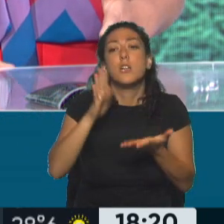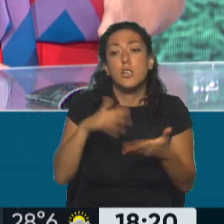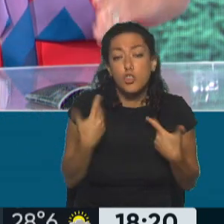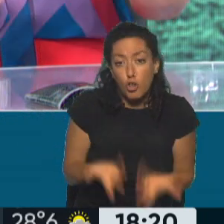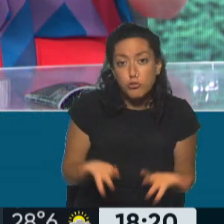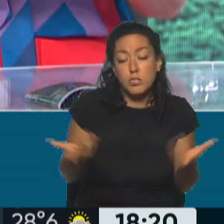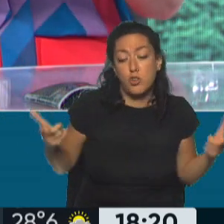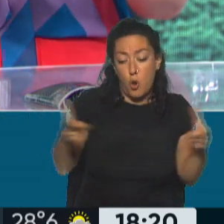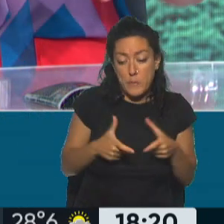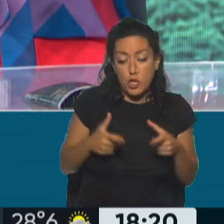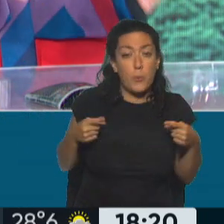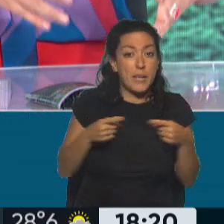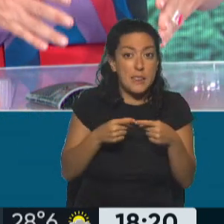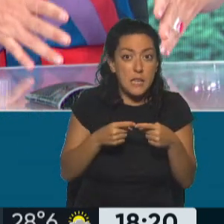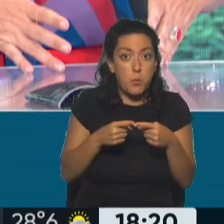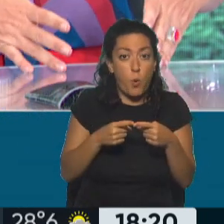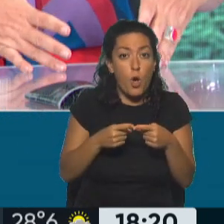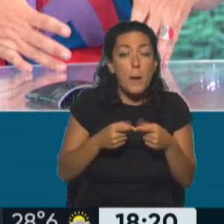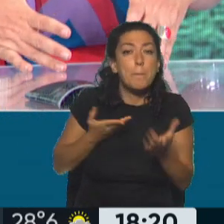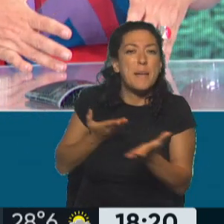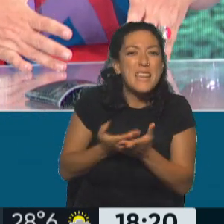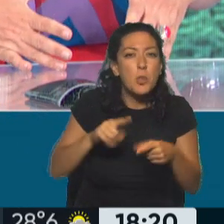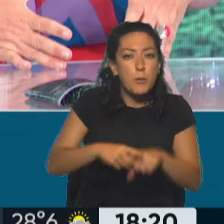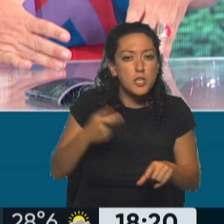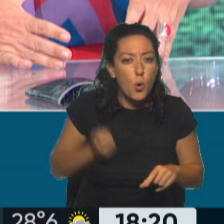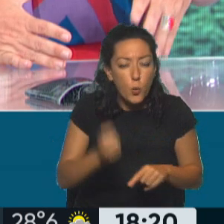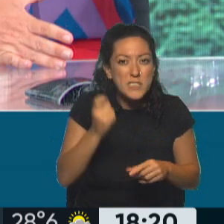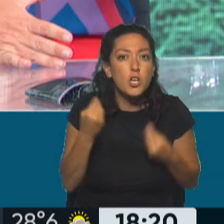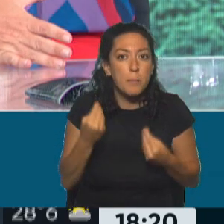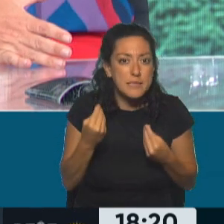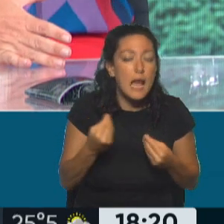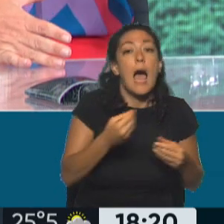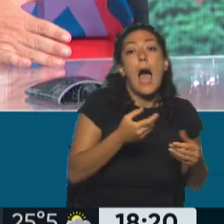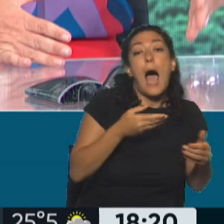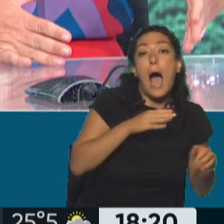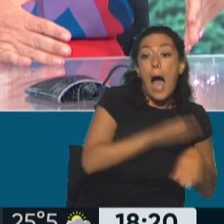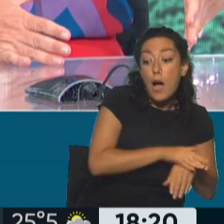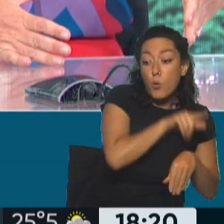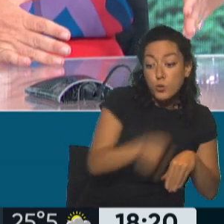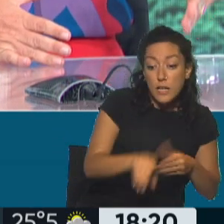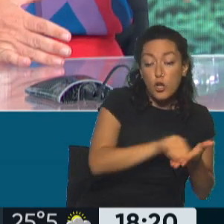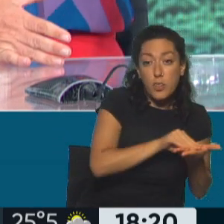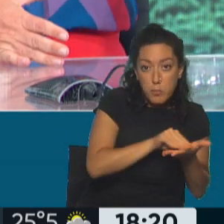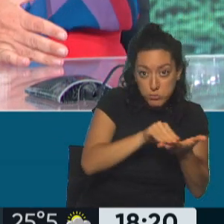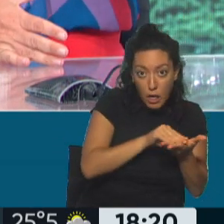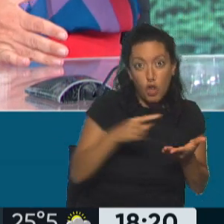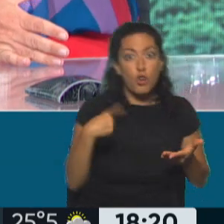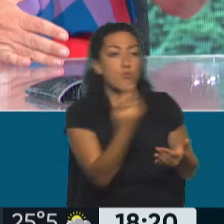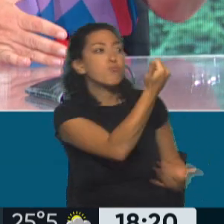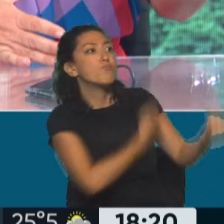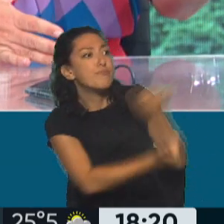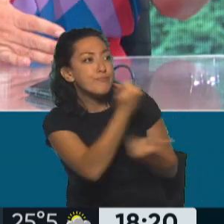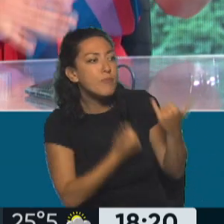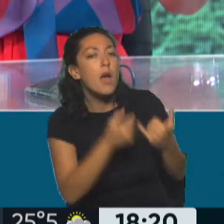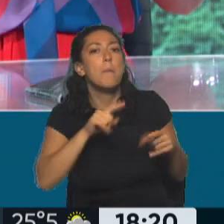juicio político, y el proceso empieza en diputados, que es la parte acusatoria. En diputados conocemos el hecho que